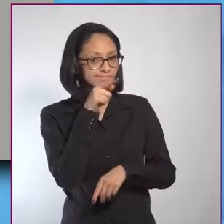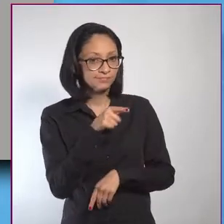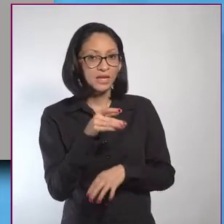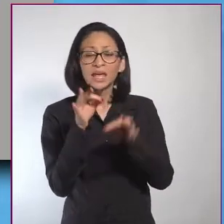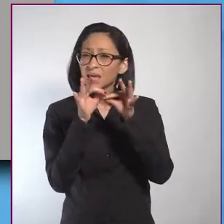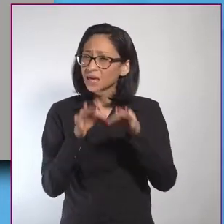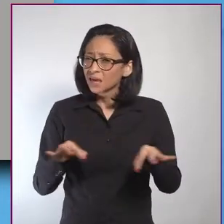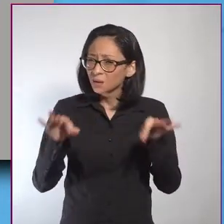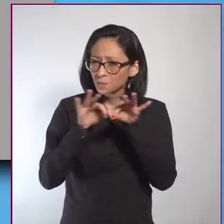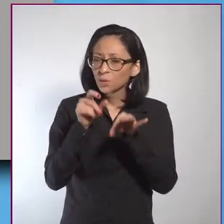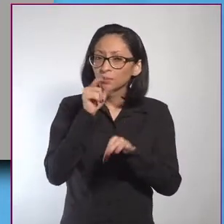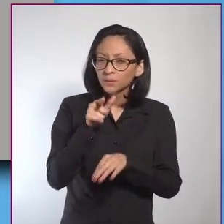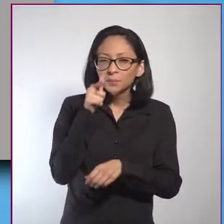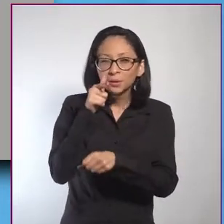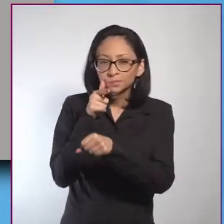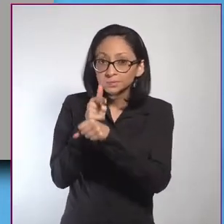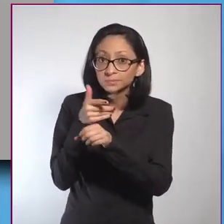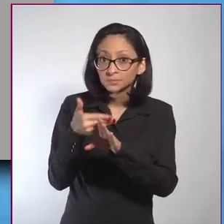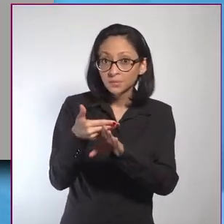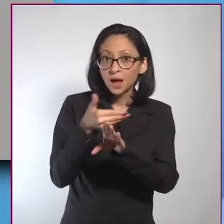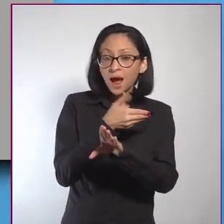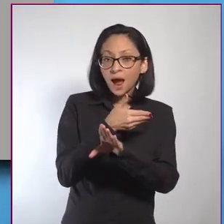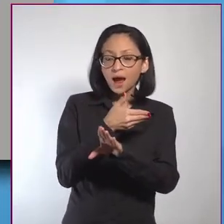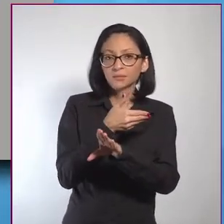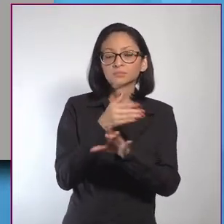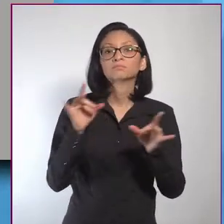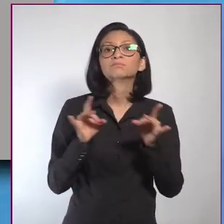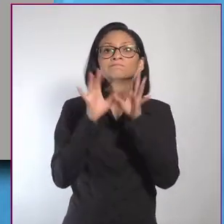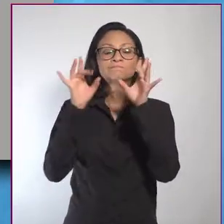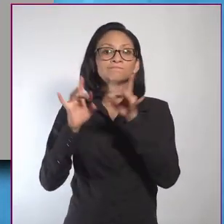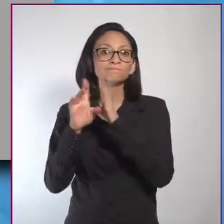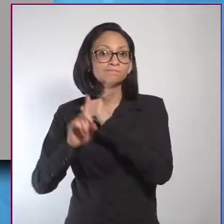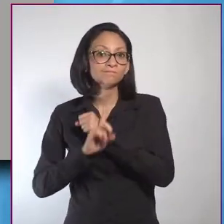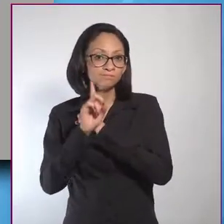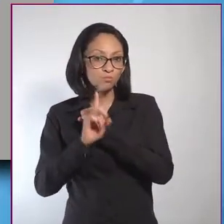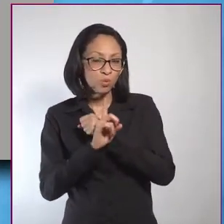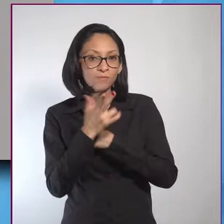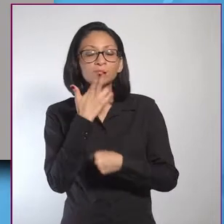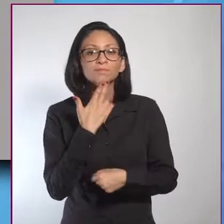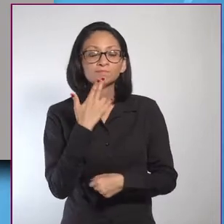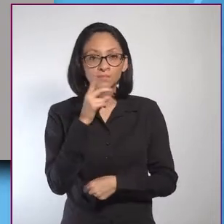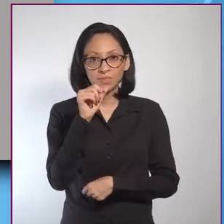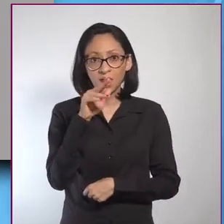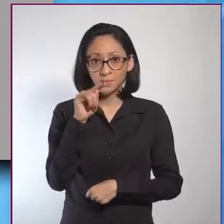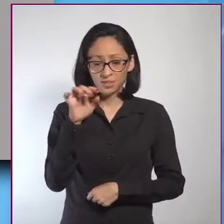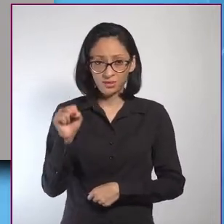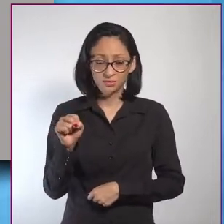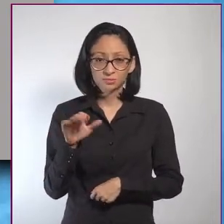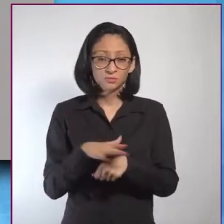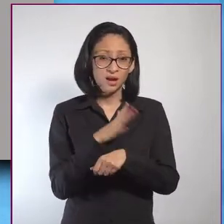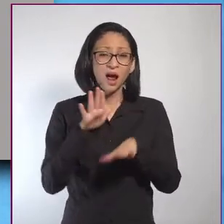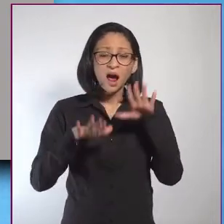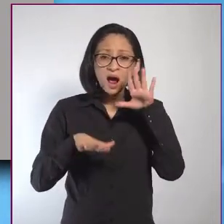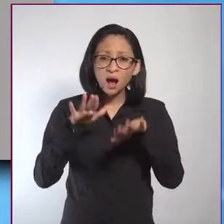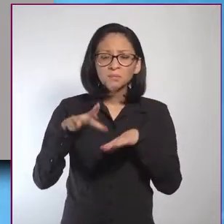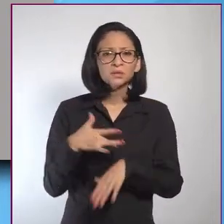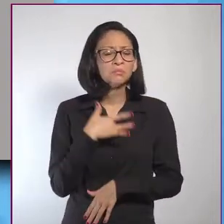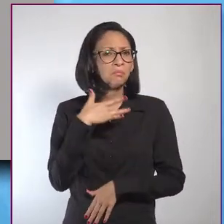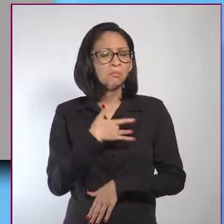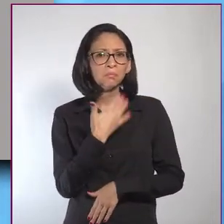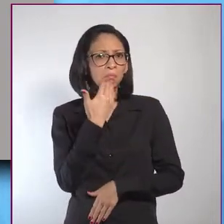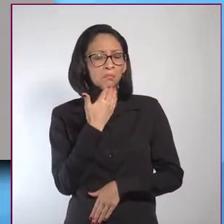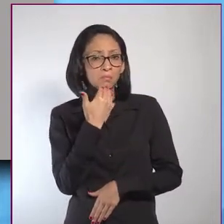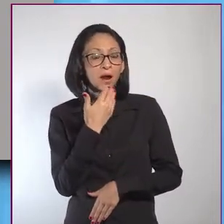la detección oportuna de las complicaciones crónicas de la diabetes, ya que en muchos de los casos son